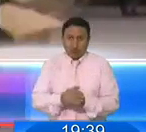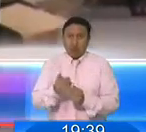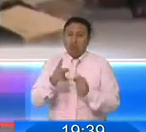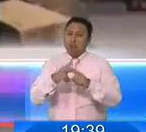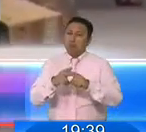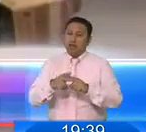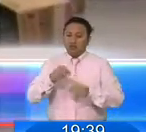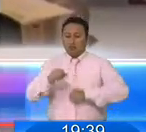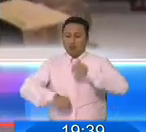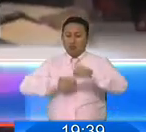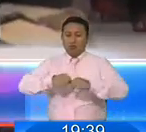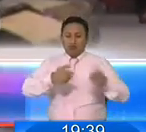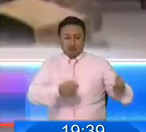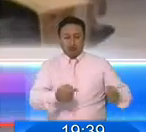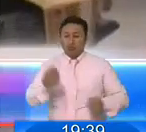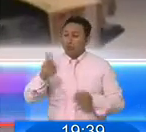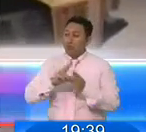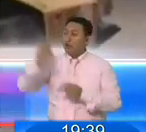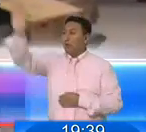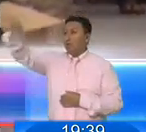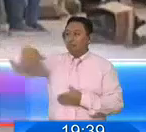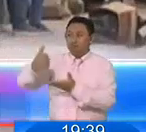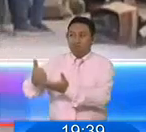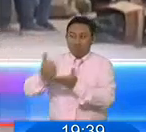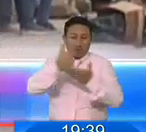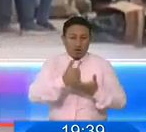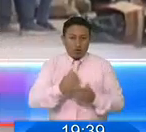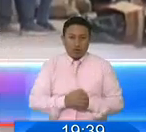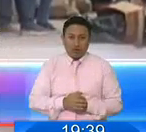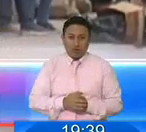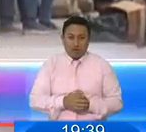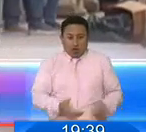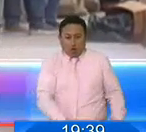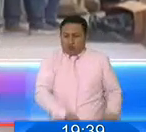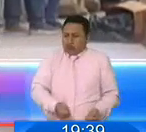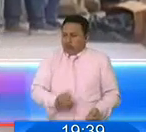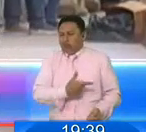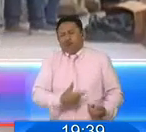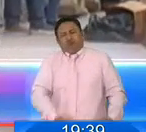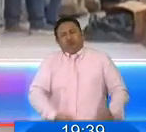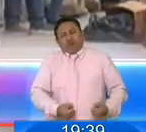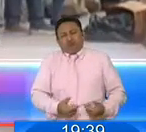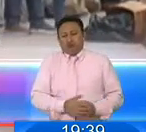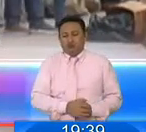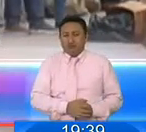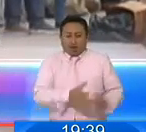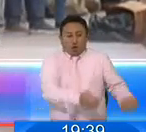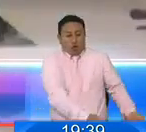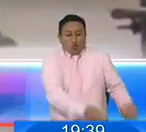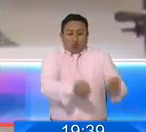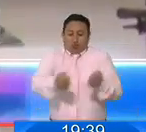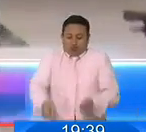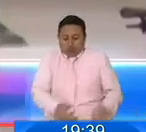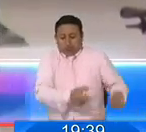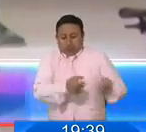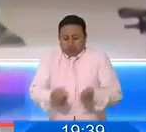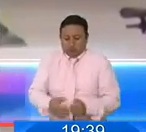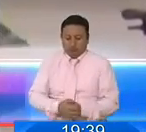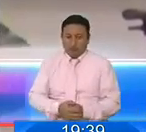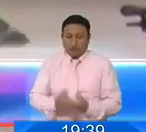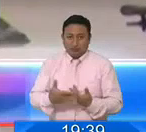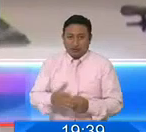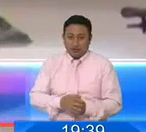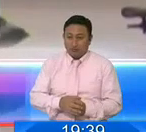y luego solicitó a un vecino que pasaba por el lugar para que le ayude a subir los paquetes hasta el transporte finalmente